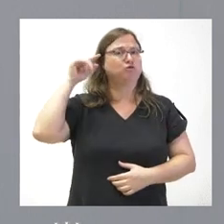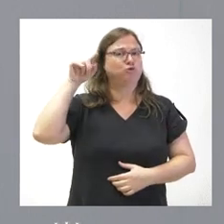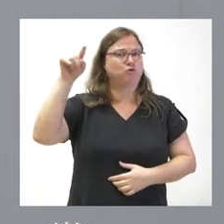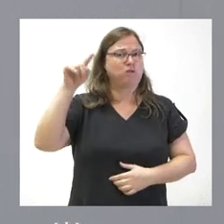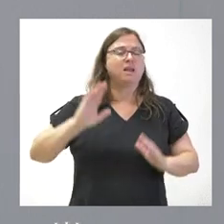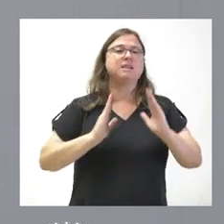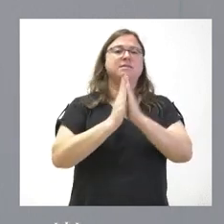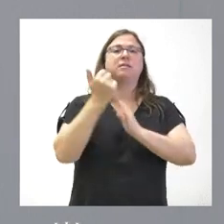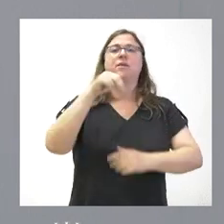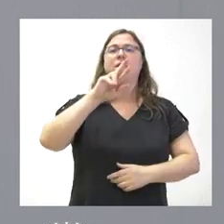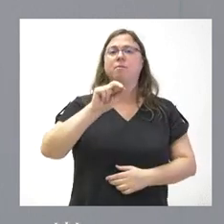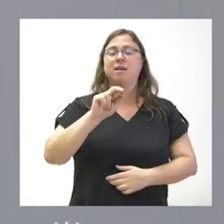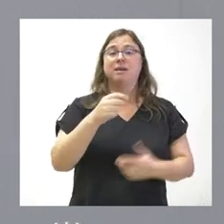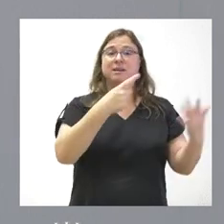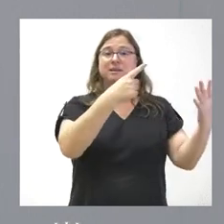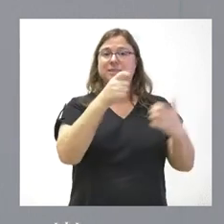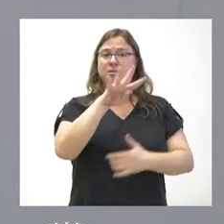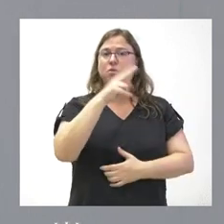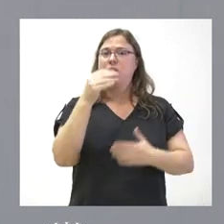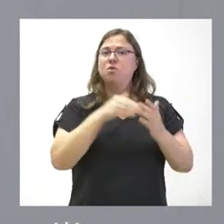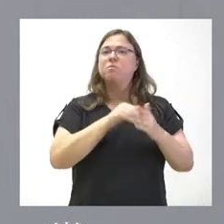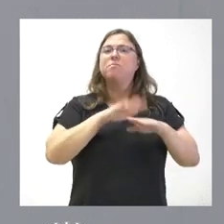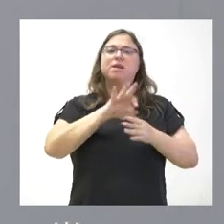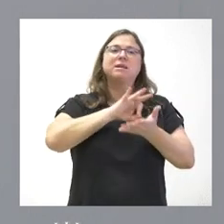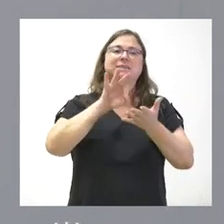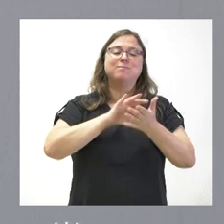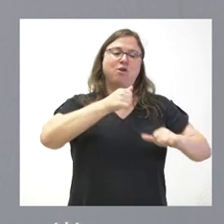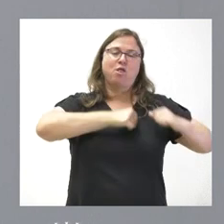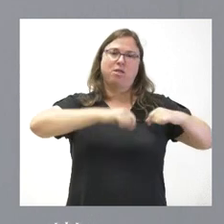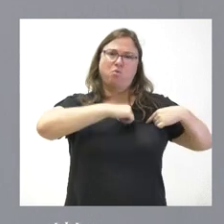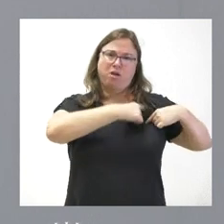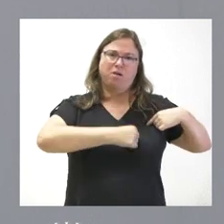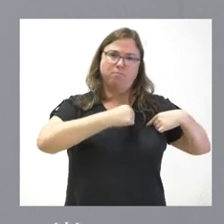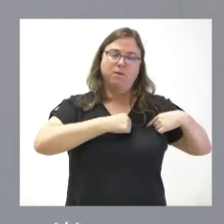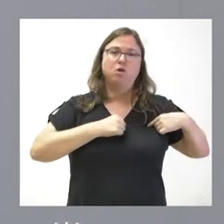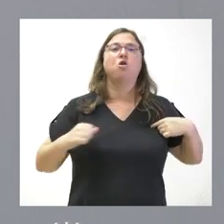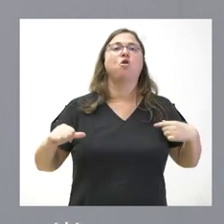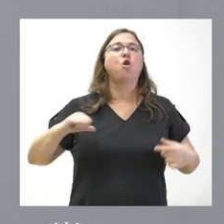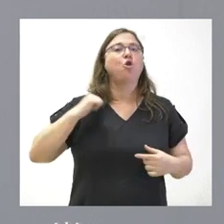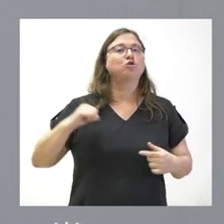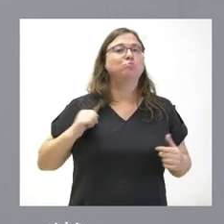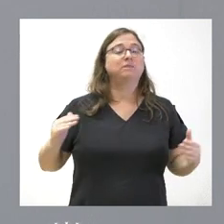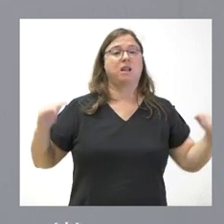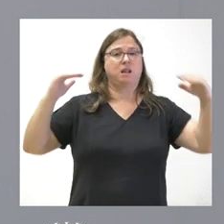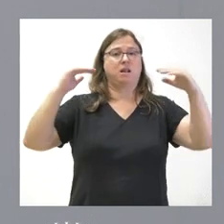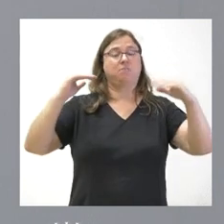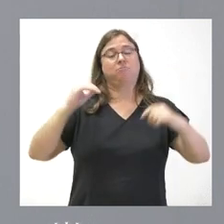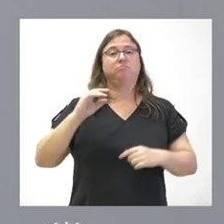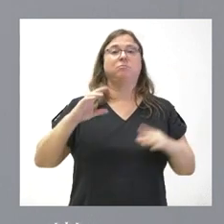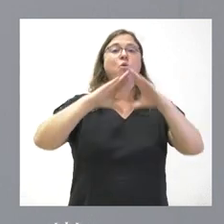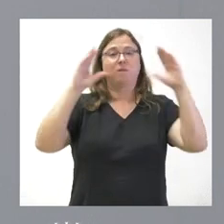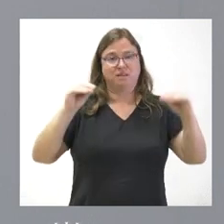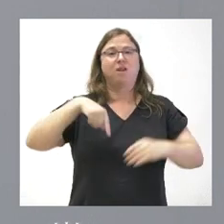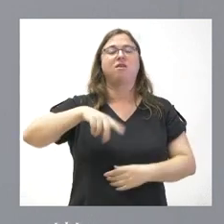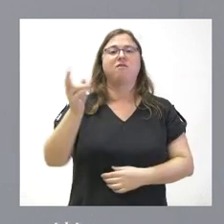Soria 642,000 para el servicio de cirugía cardíaca del Hospital Universitario de Valladolid dispositivos de asistencia